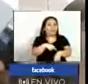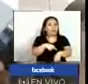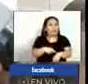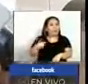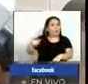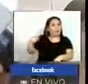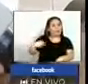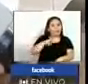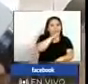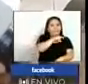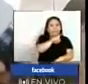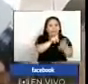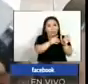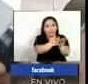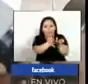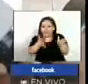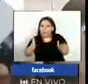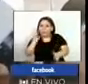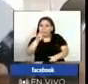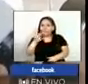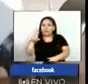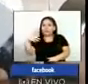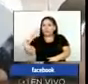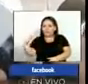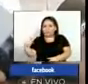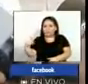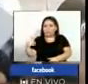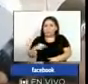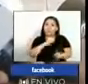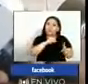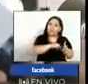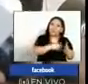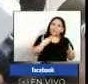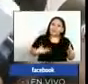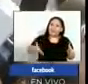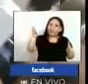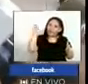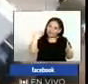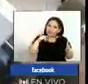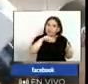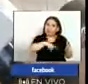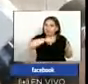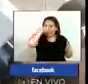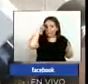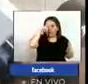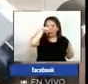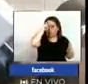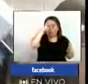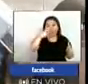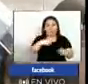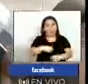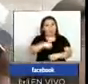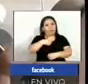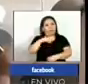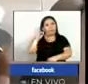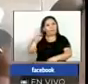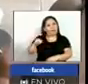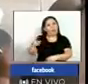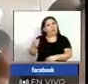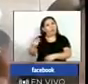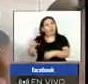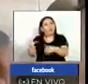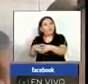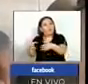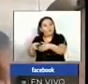2006 a 2010, cuando ejerció o fue funcionario ejecutivo del Fondo Solidario para la